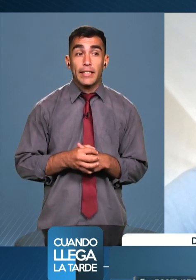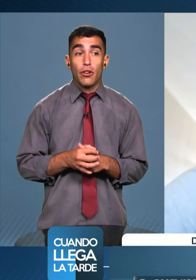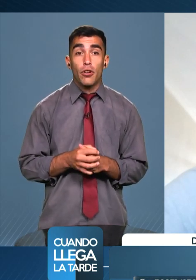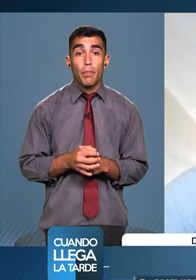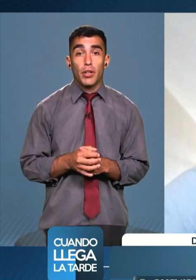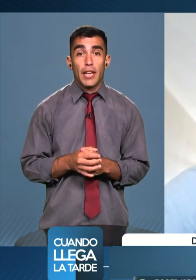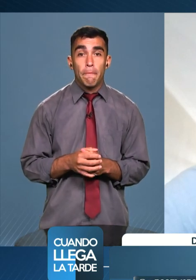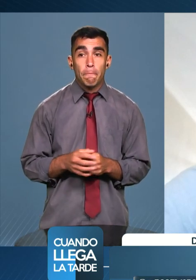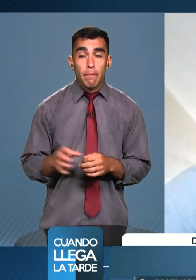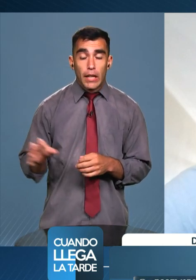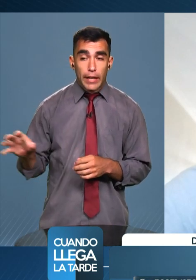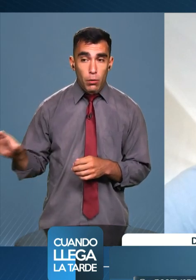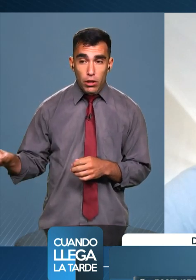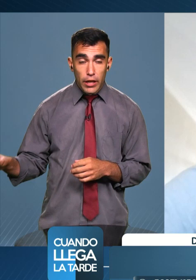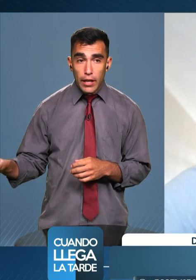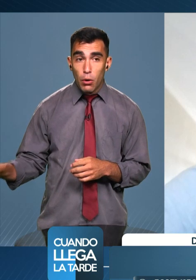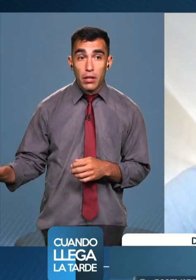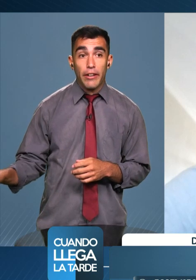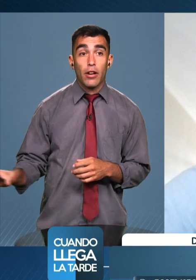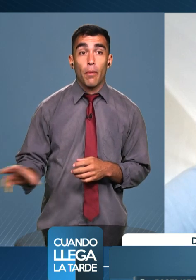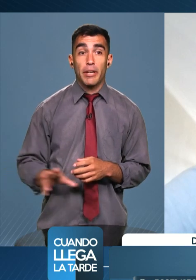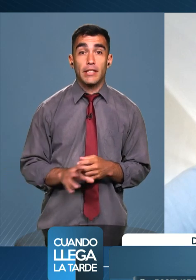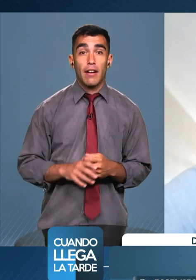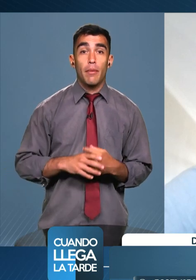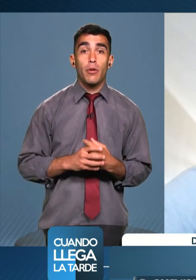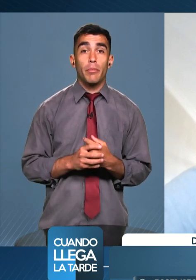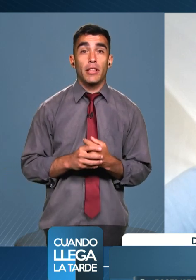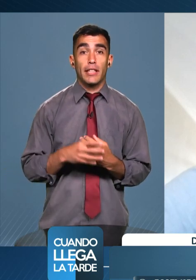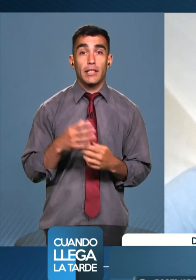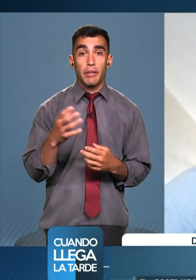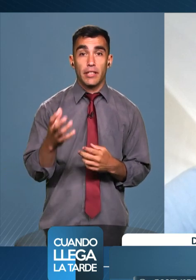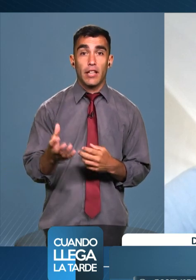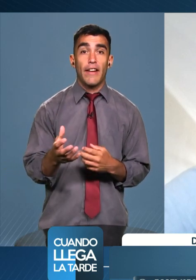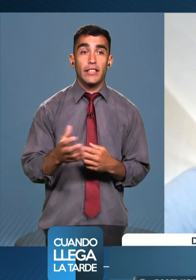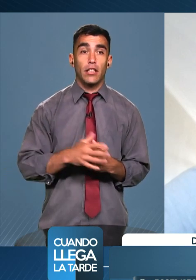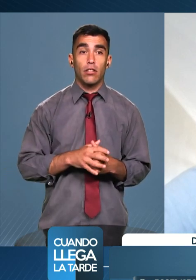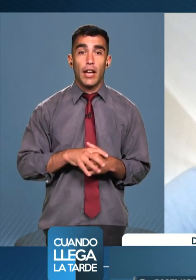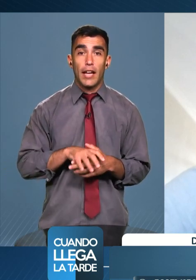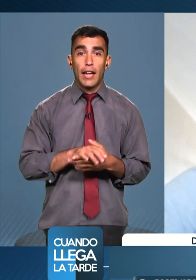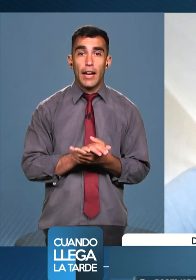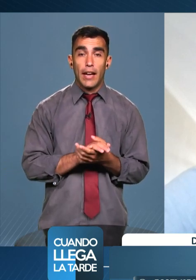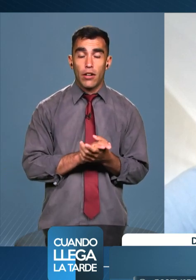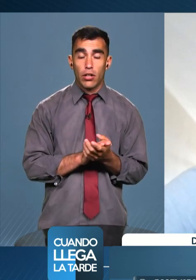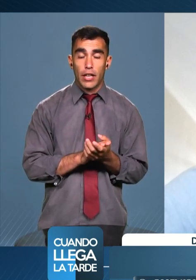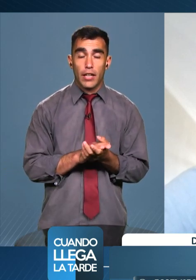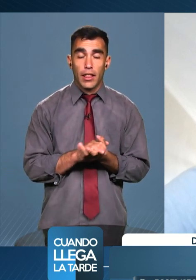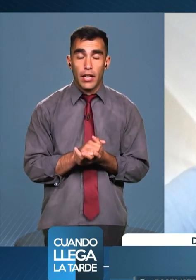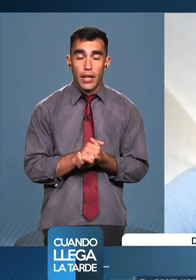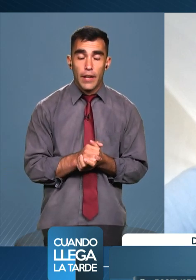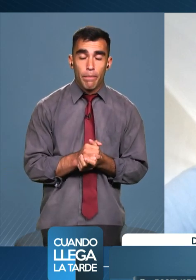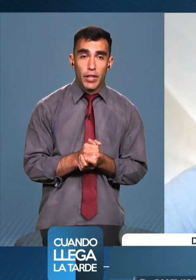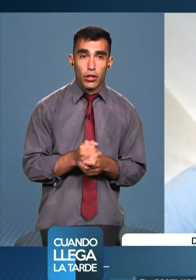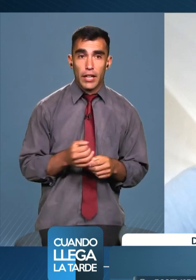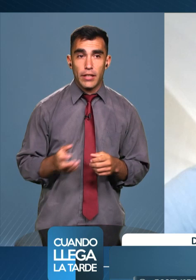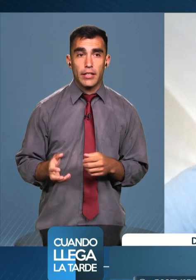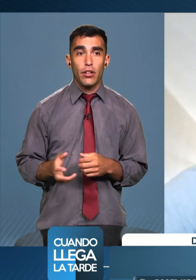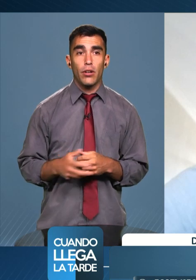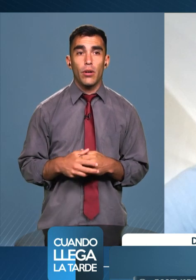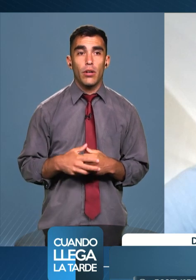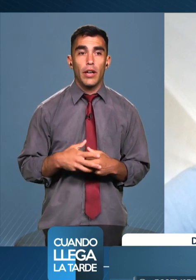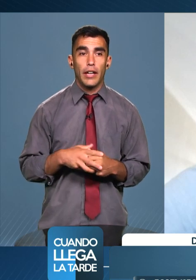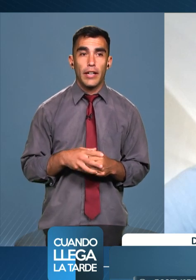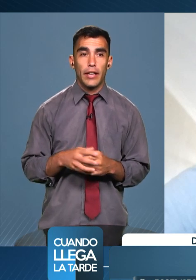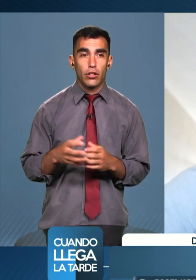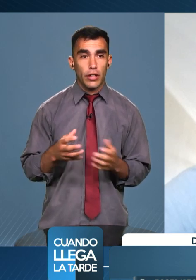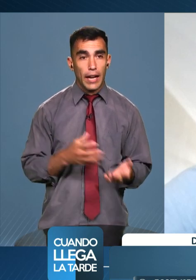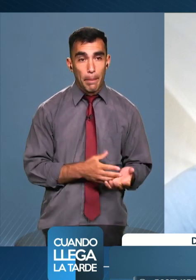este desarrollo? Porque recuerdo que la última vez que conversábamos, mientras se presentaban, ¿cierto?, las orquestas de los tres